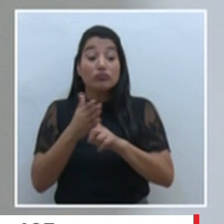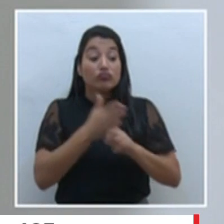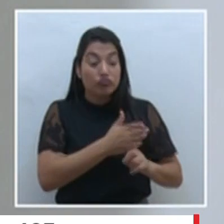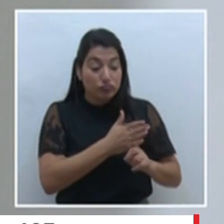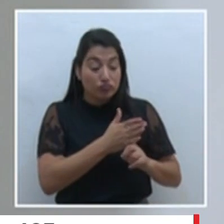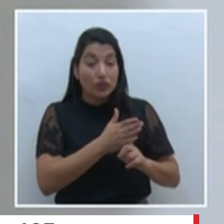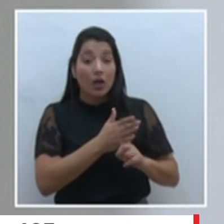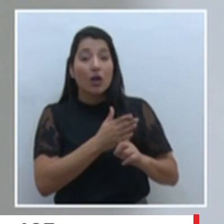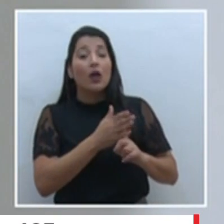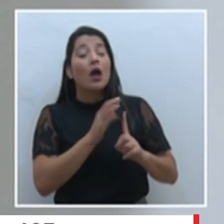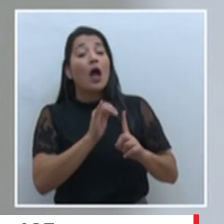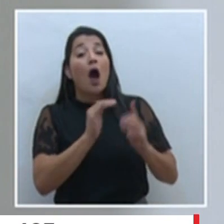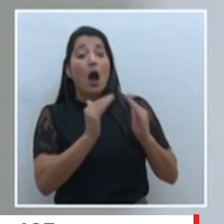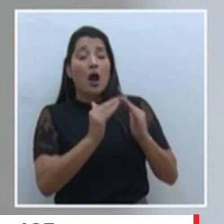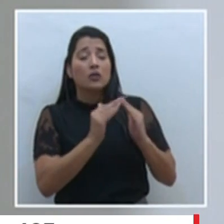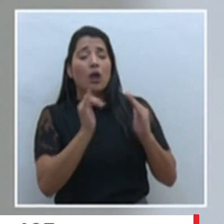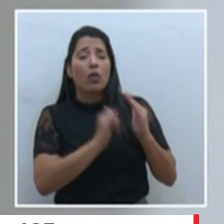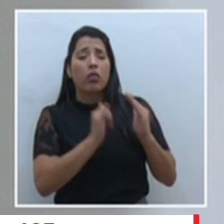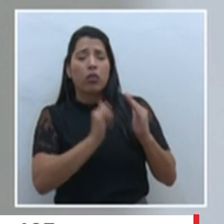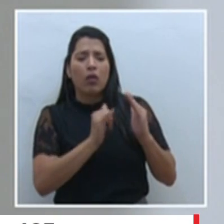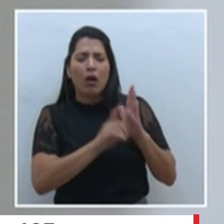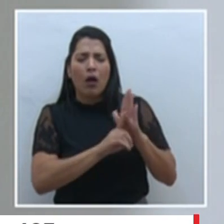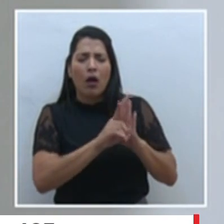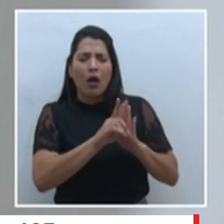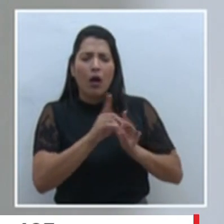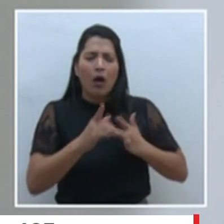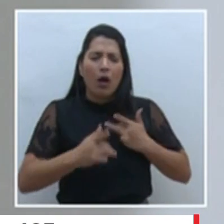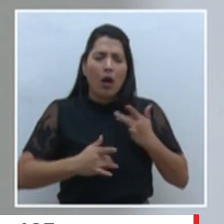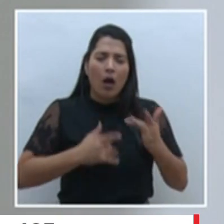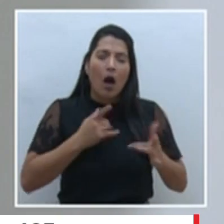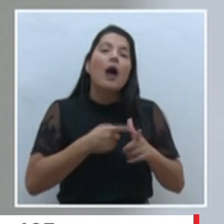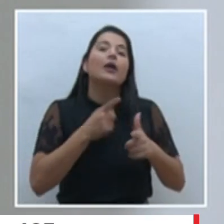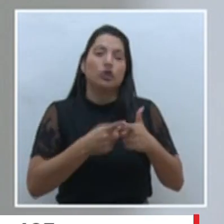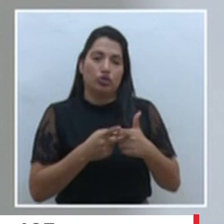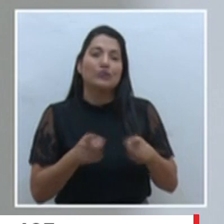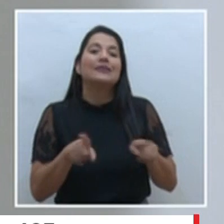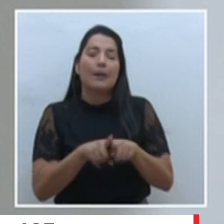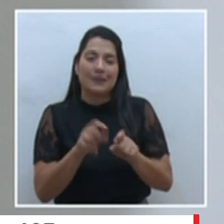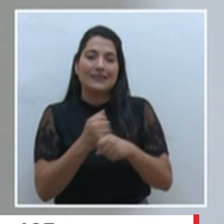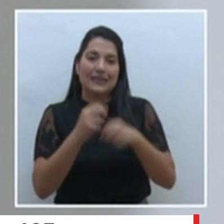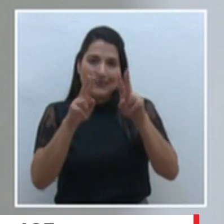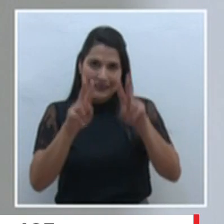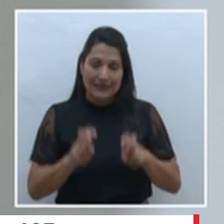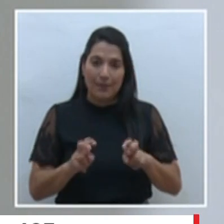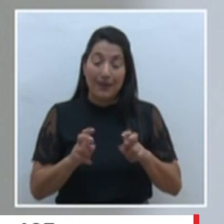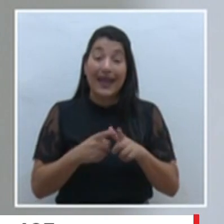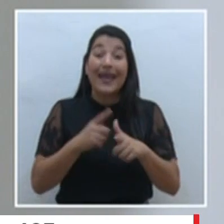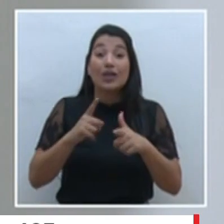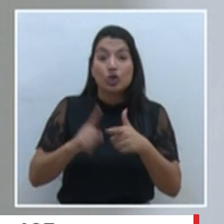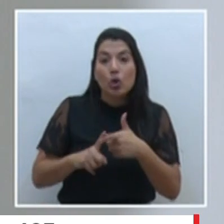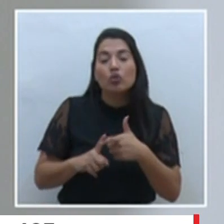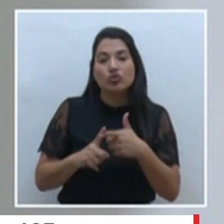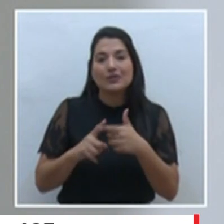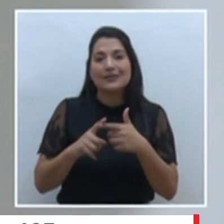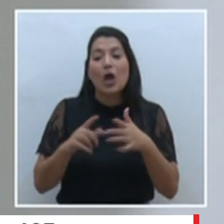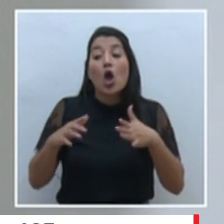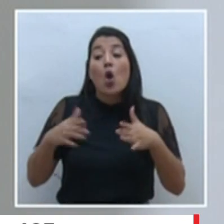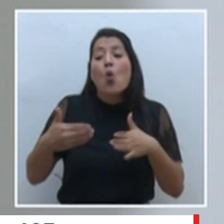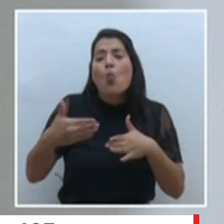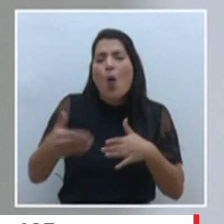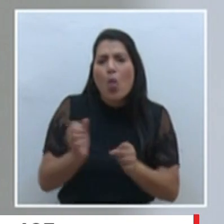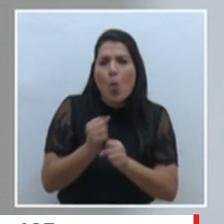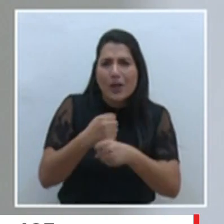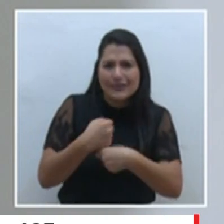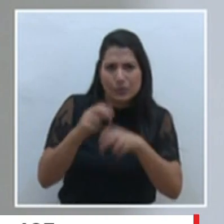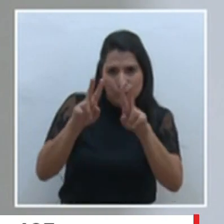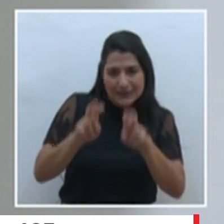se les van a hacer las pruebas. Entonces, por eso es que esa lógica justamente de las pruebas y cómo se usan, pues responde también a las medidas que